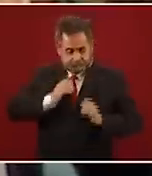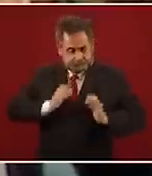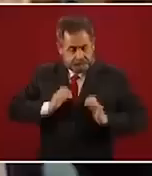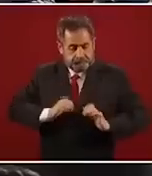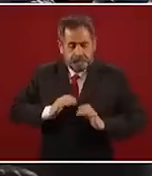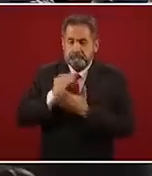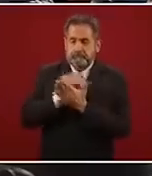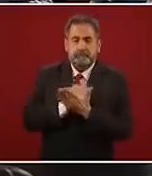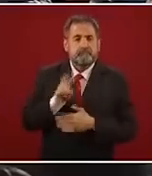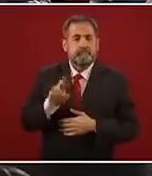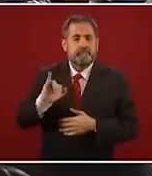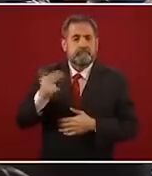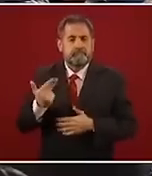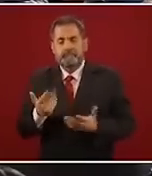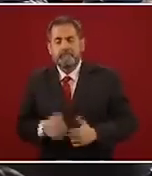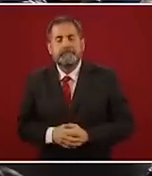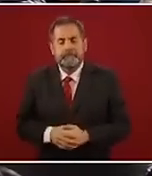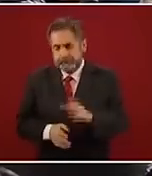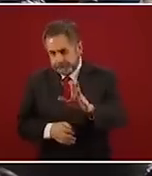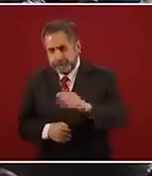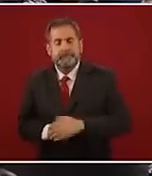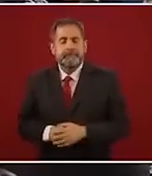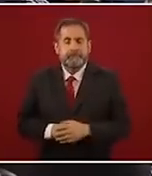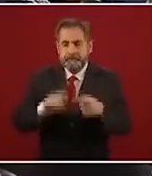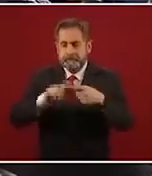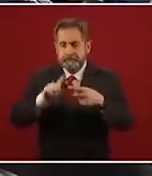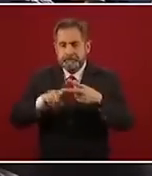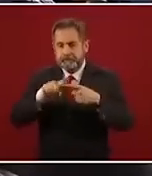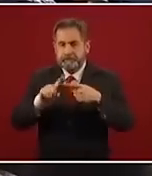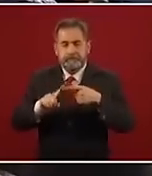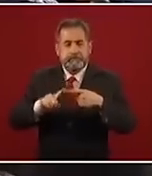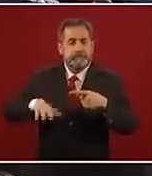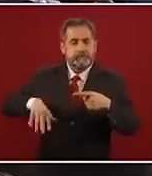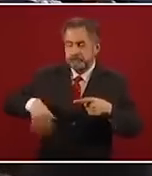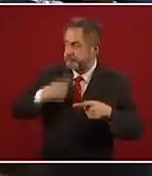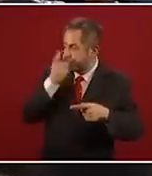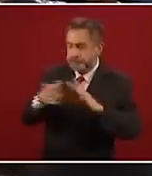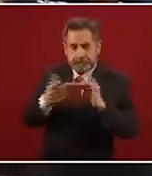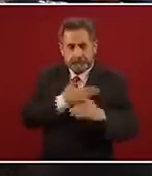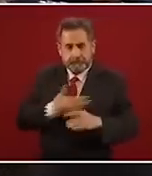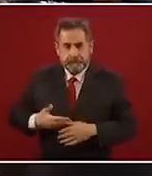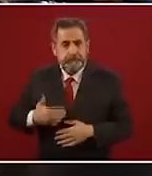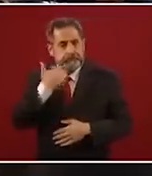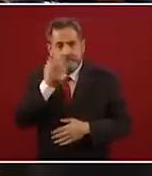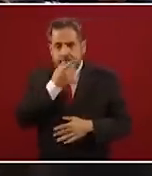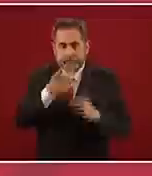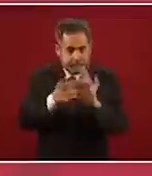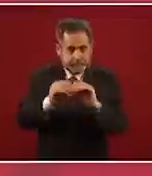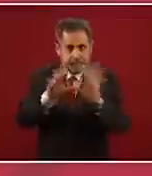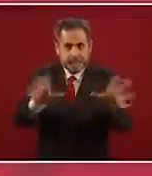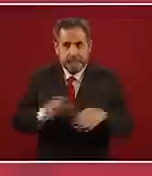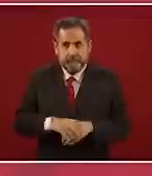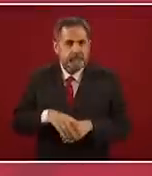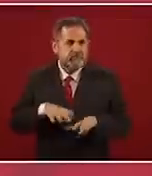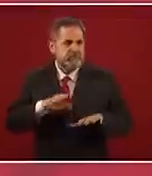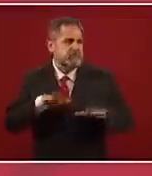VIH. Sí, sobre el primer tema y en general, como lo ha dicho el presidente, queremos dejar en claro que esto no se trata de una